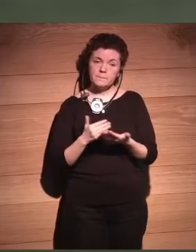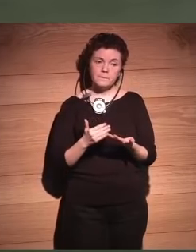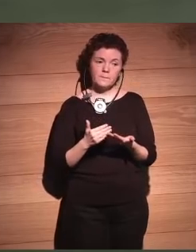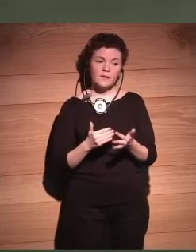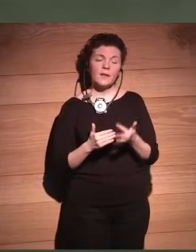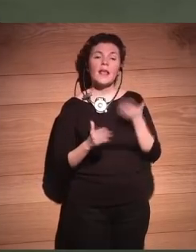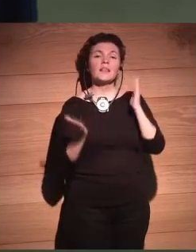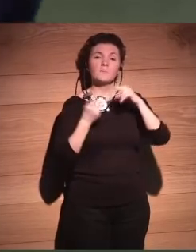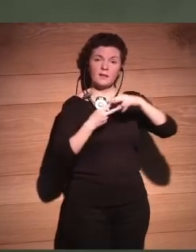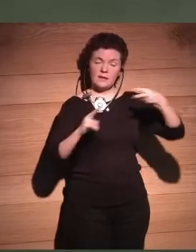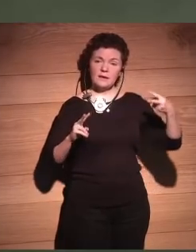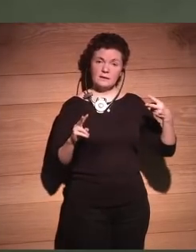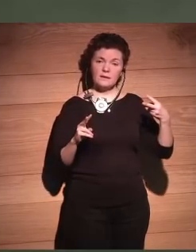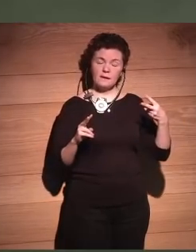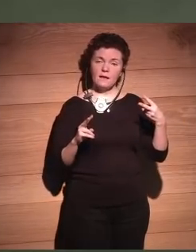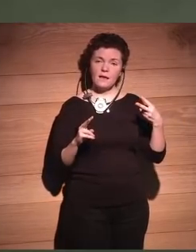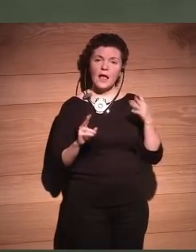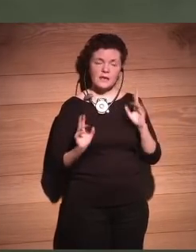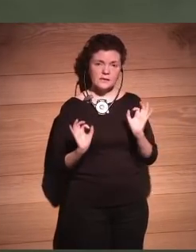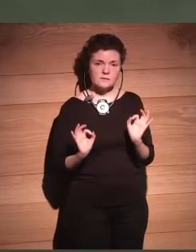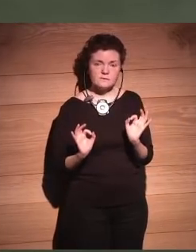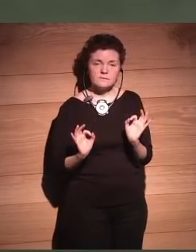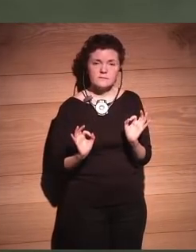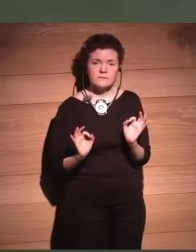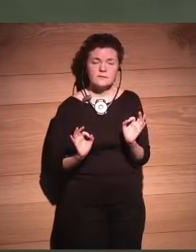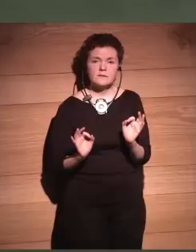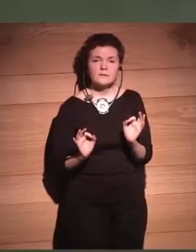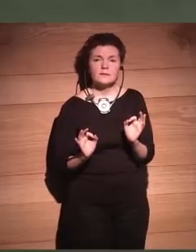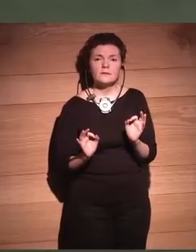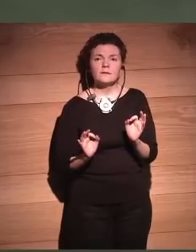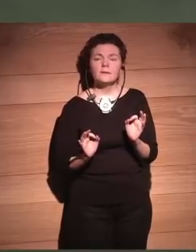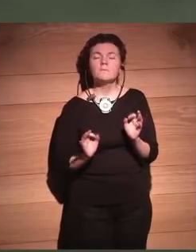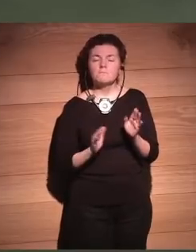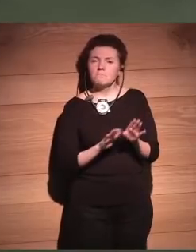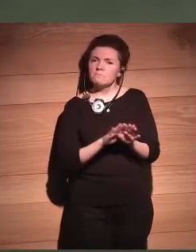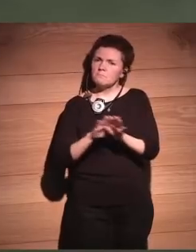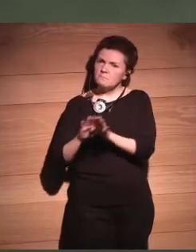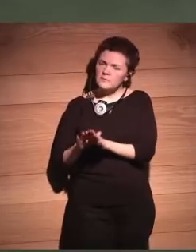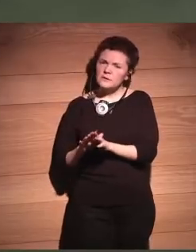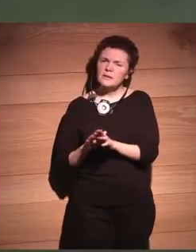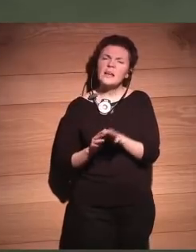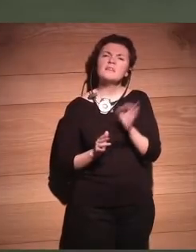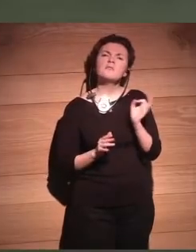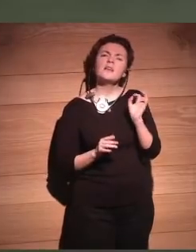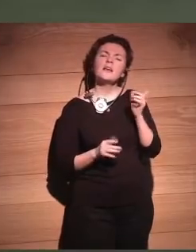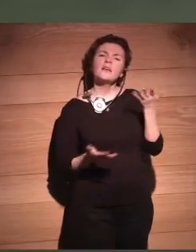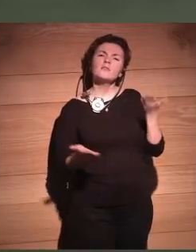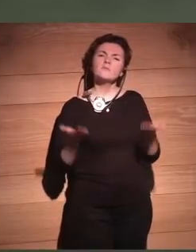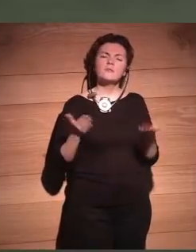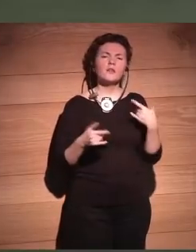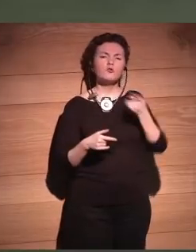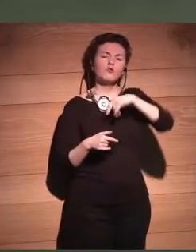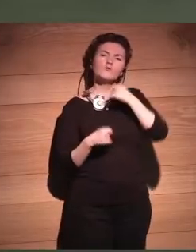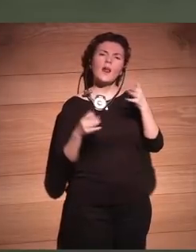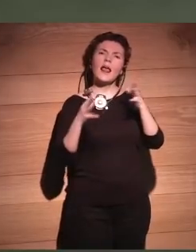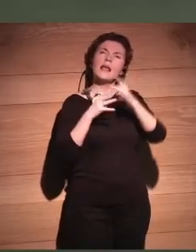Aparte de la terapia génica, que sin duda es... ¿Qué otras cosas? Es verdad que balanceamos